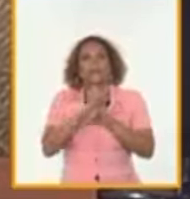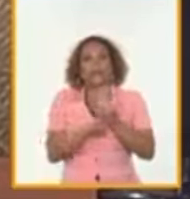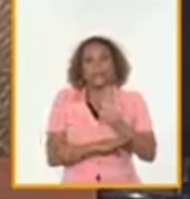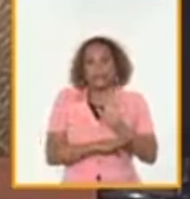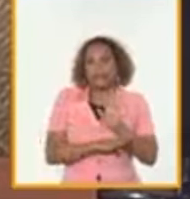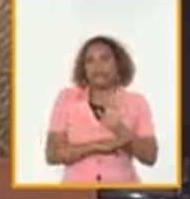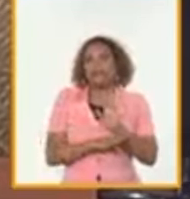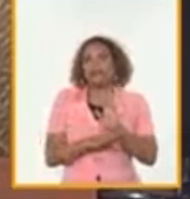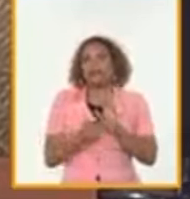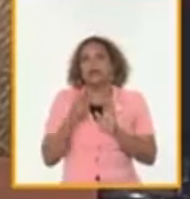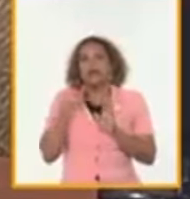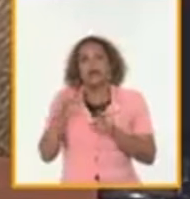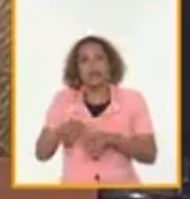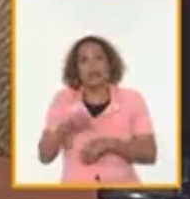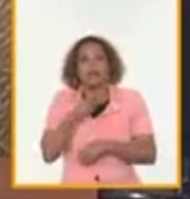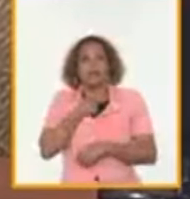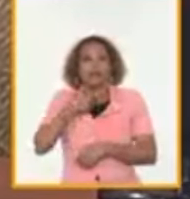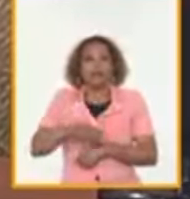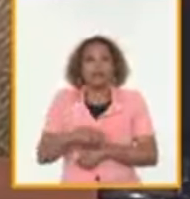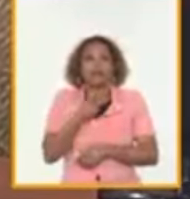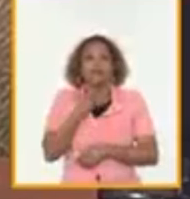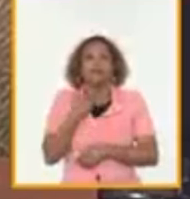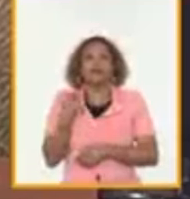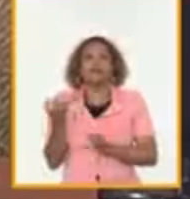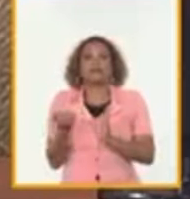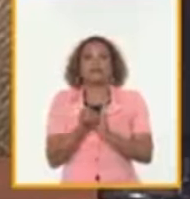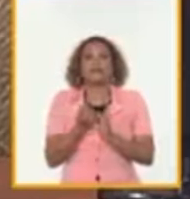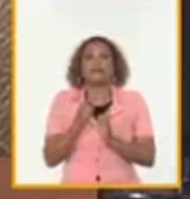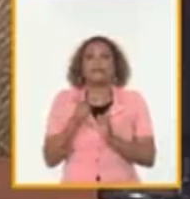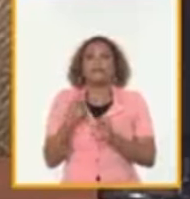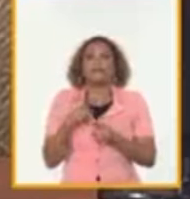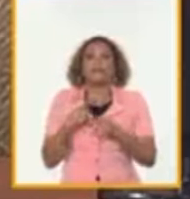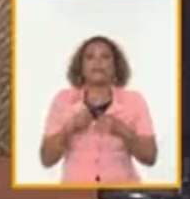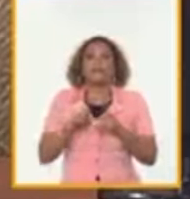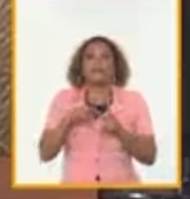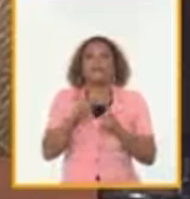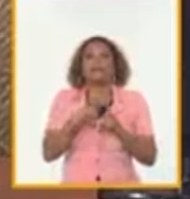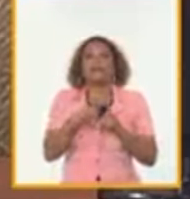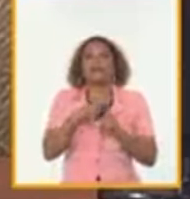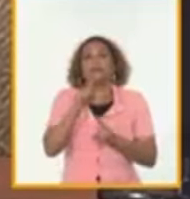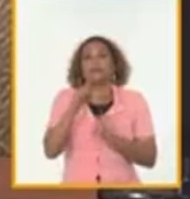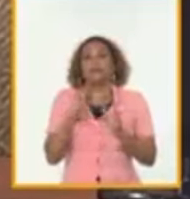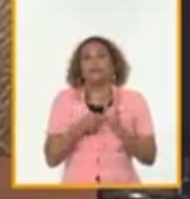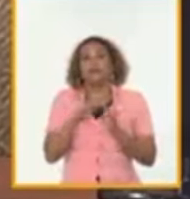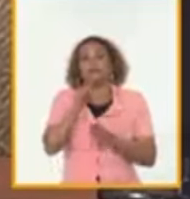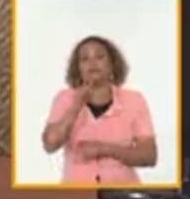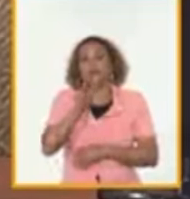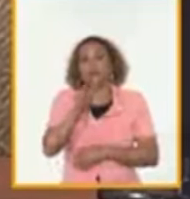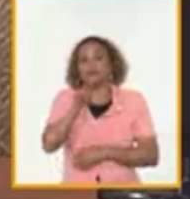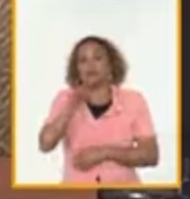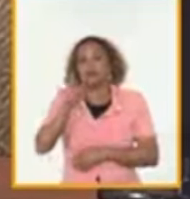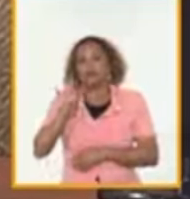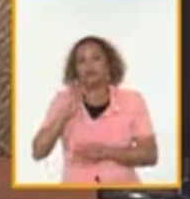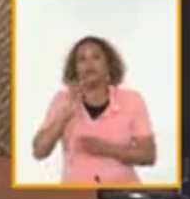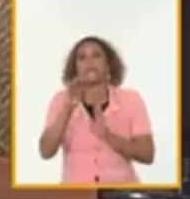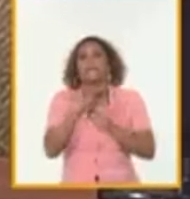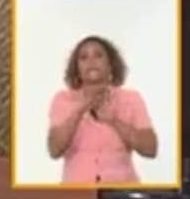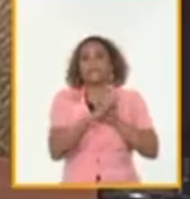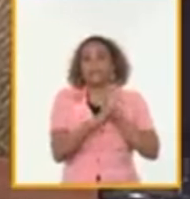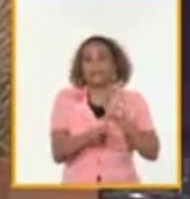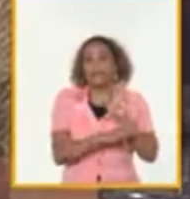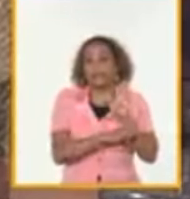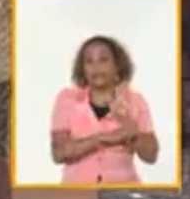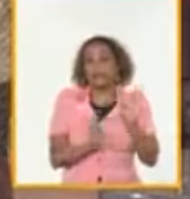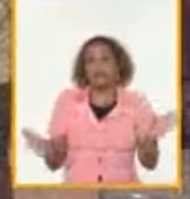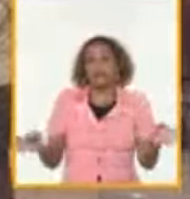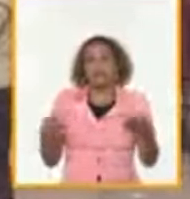nosotros aquí hemos tomado más de se han aplicado más de de 1214 medidas con el cierre